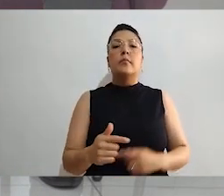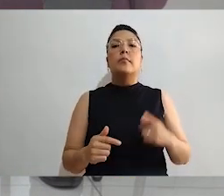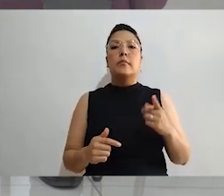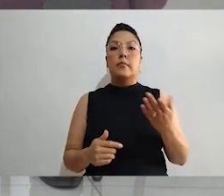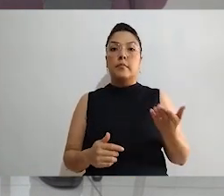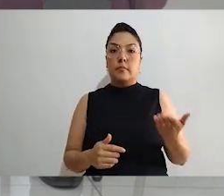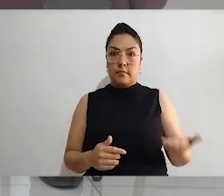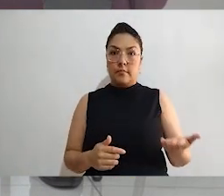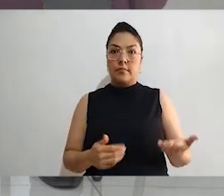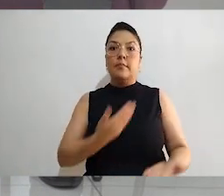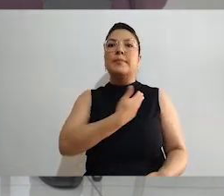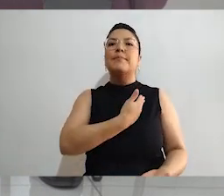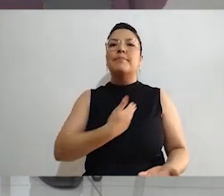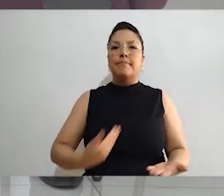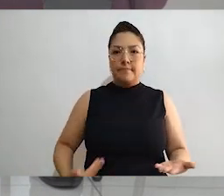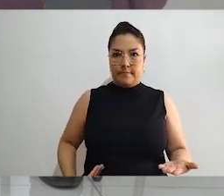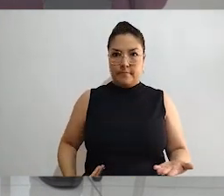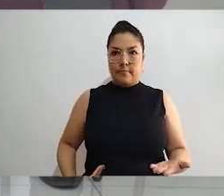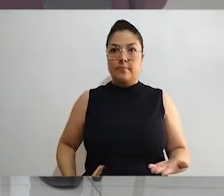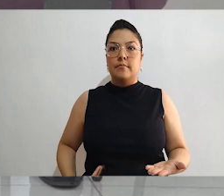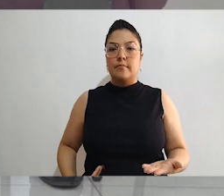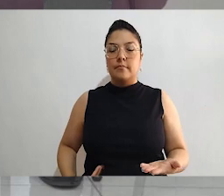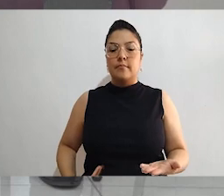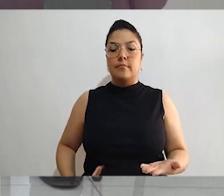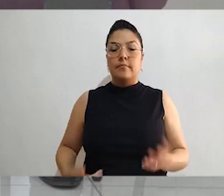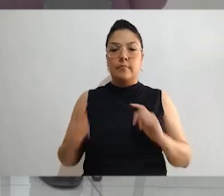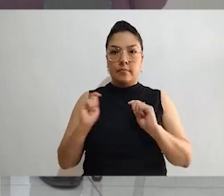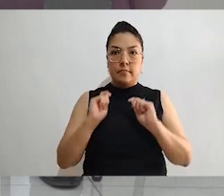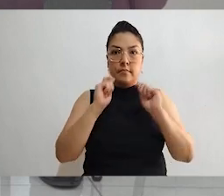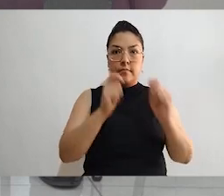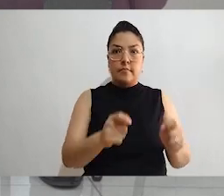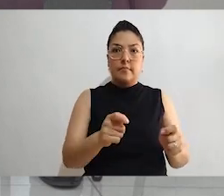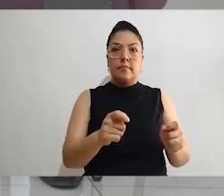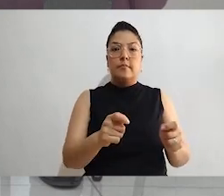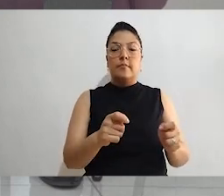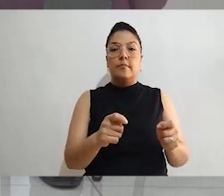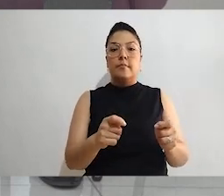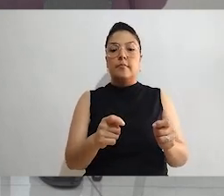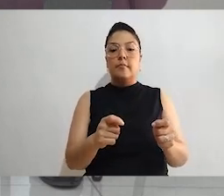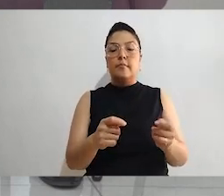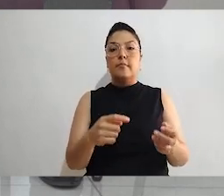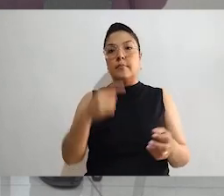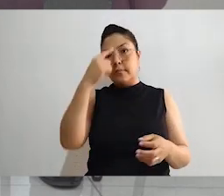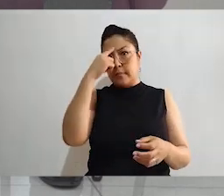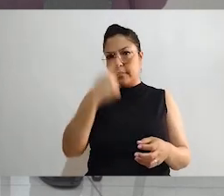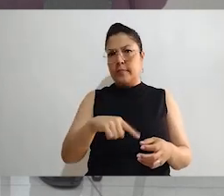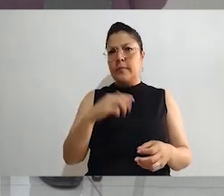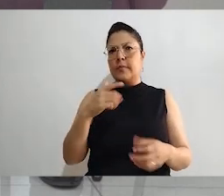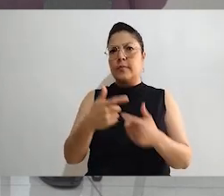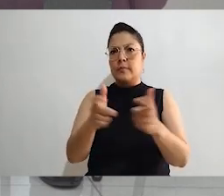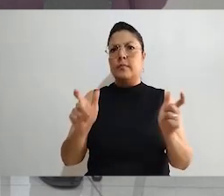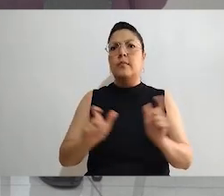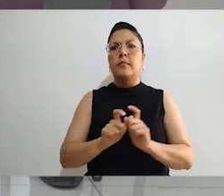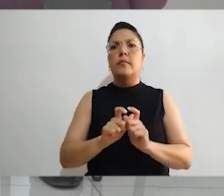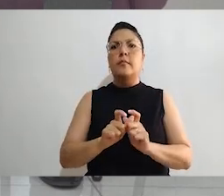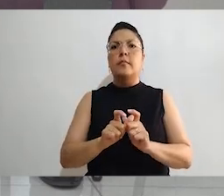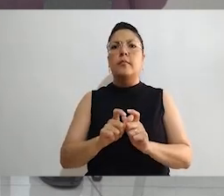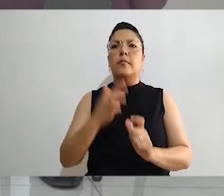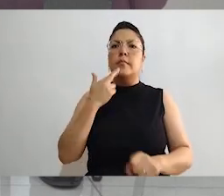de Guanajuato y preside en aquel OPLE la Comisión de